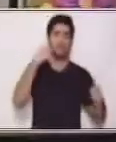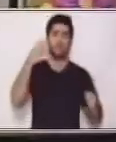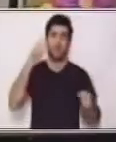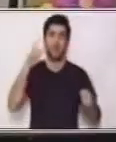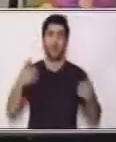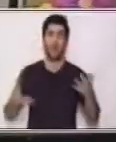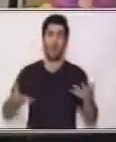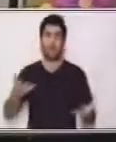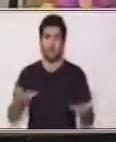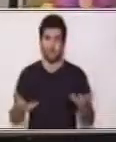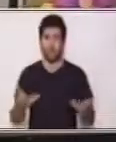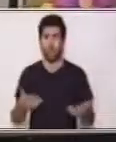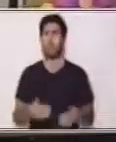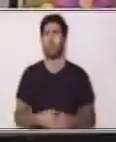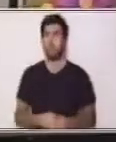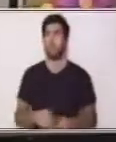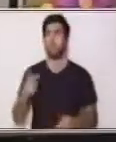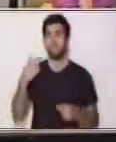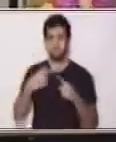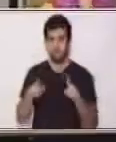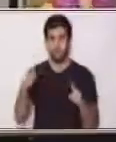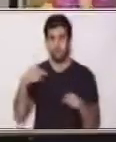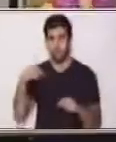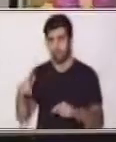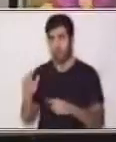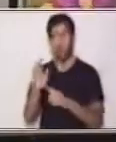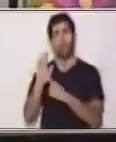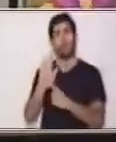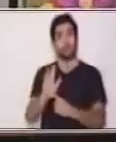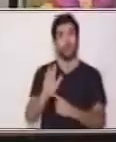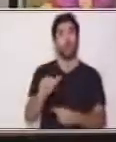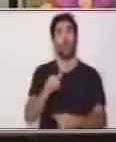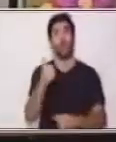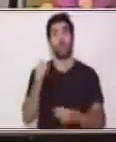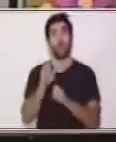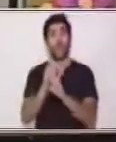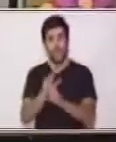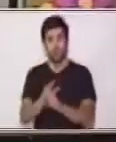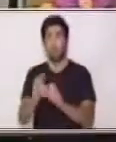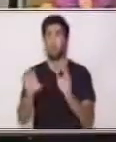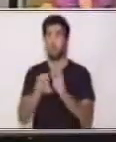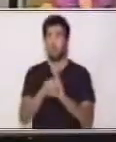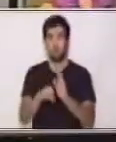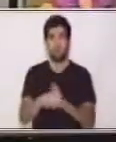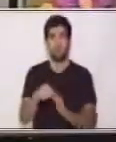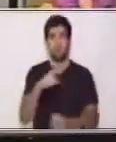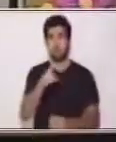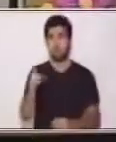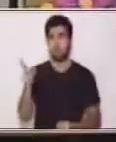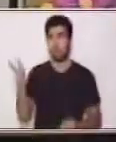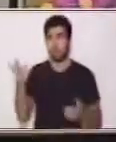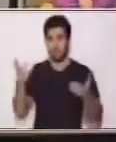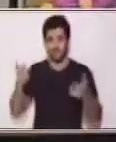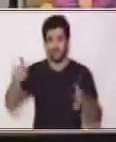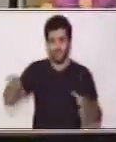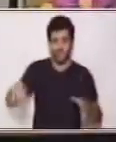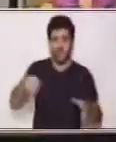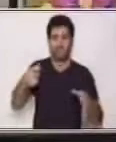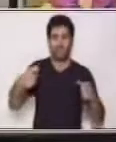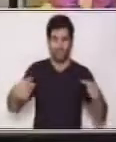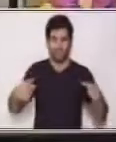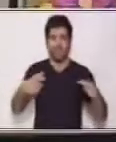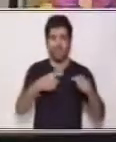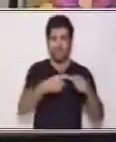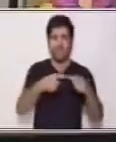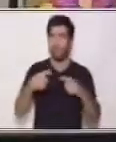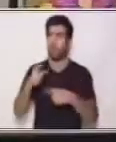mediciones. Pero te traigo otro ejemplo. Si tú no tienes guacalitos a la mano, puedes venir,